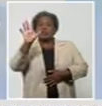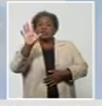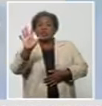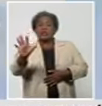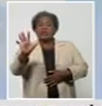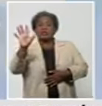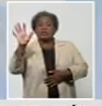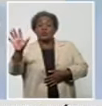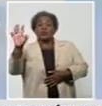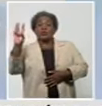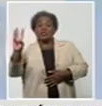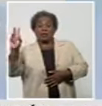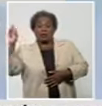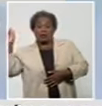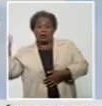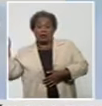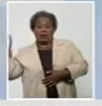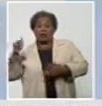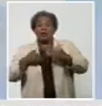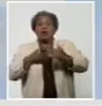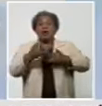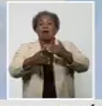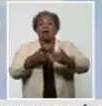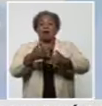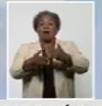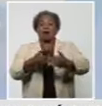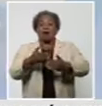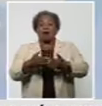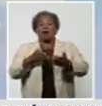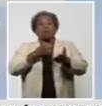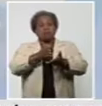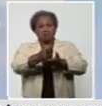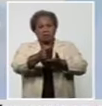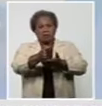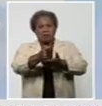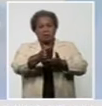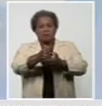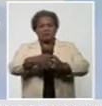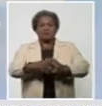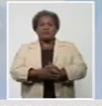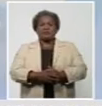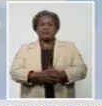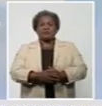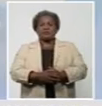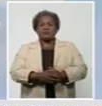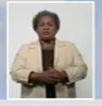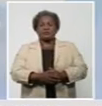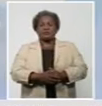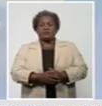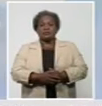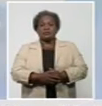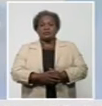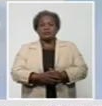553 con una evolución clínica estable, con el